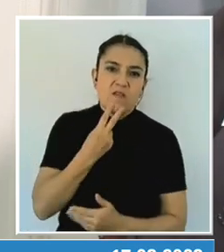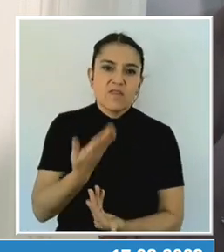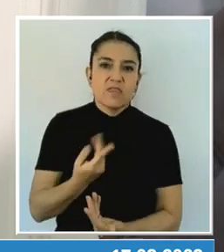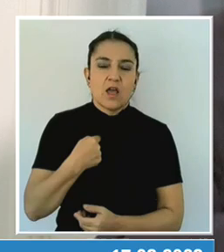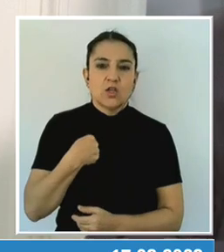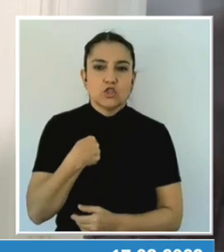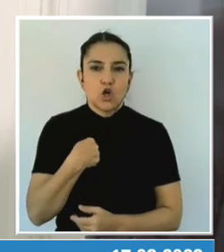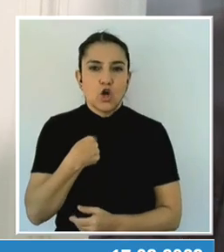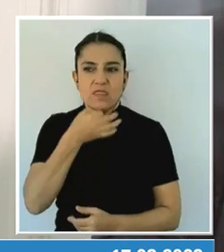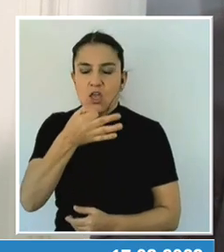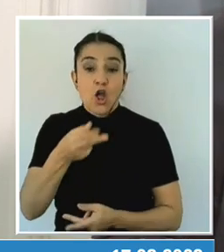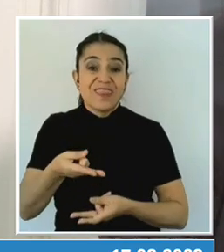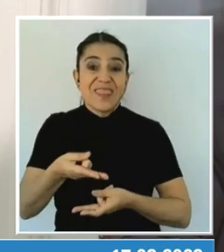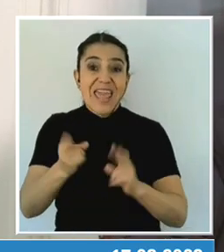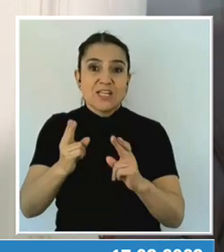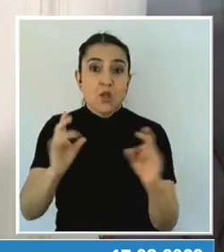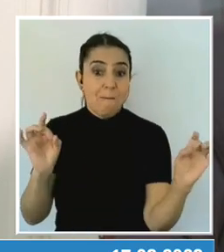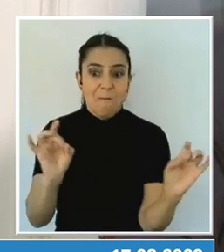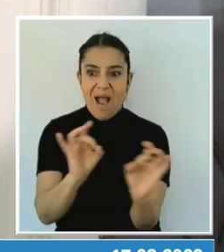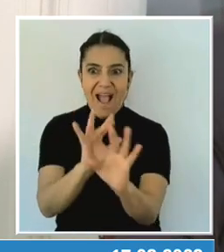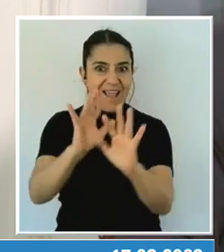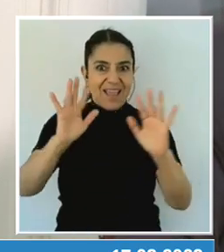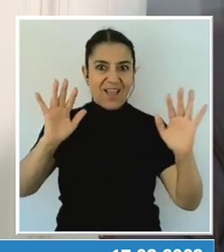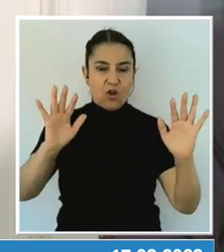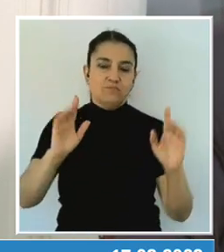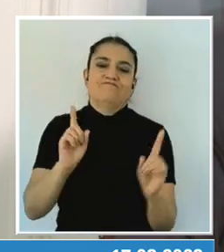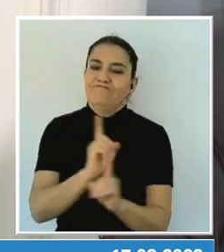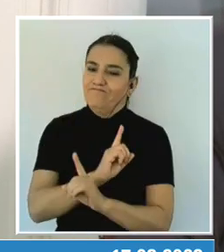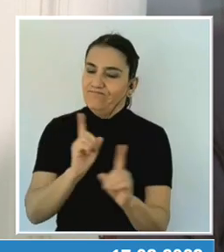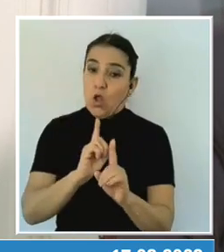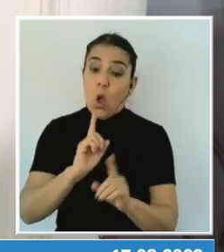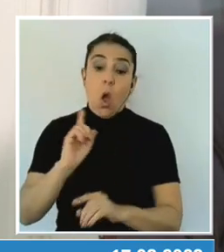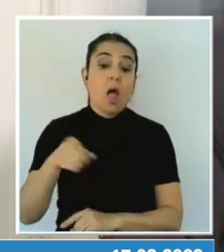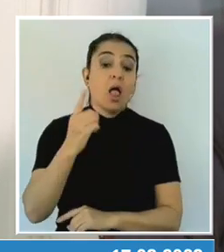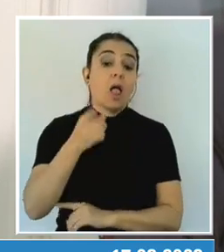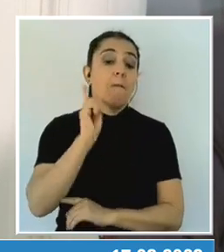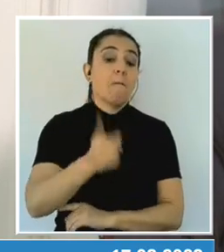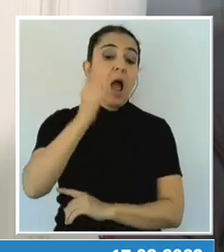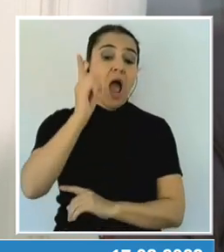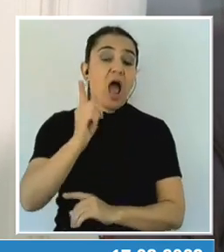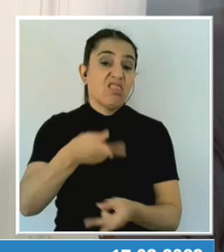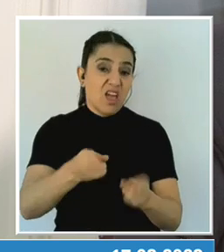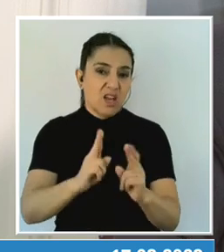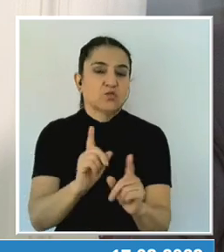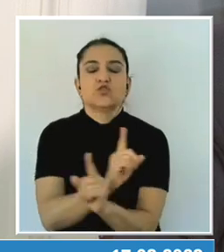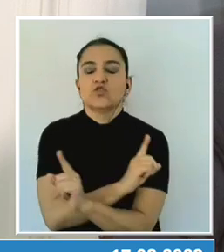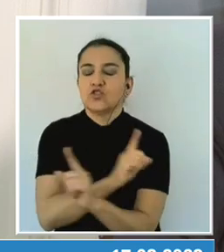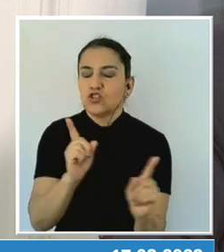mágico, no es magia. El derecho hay que